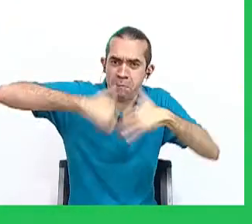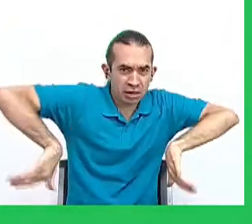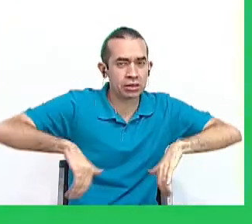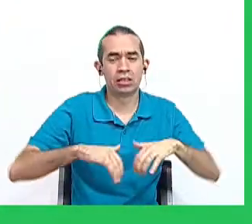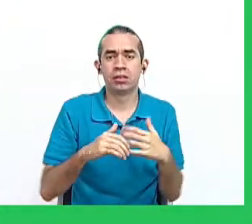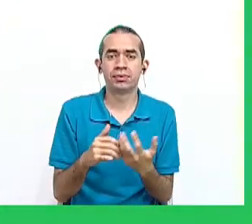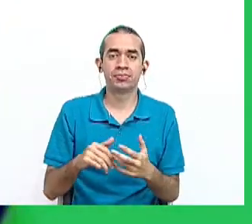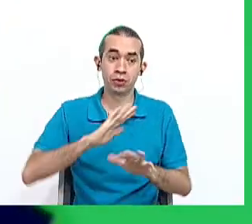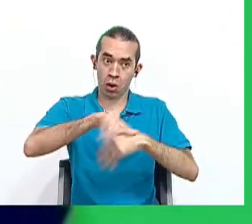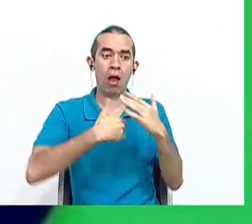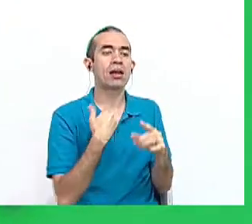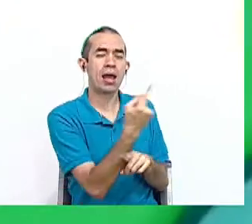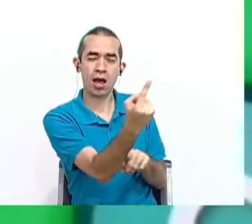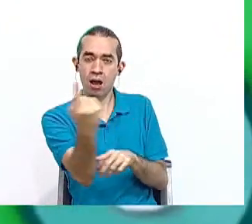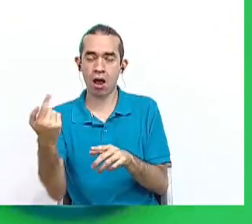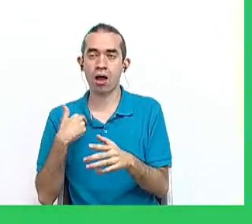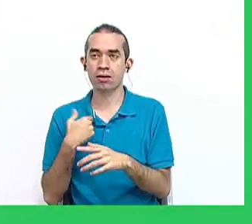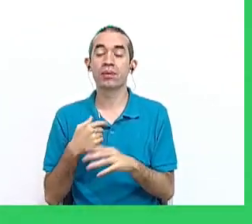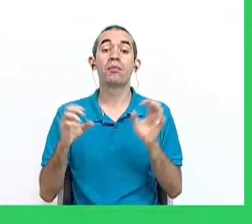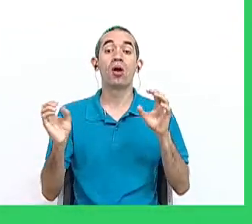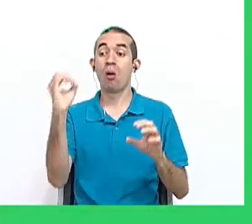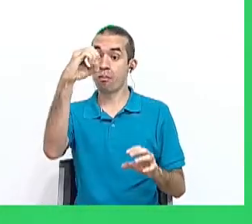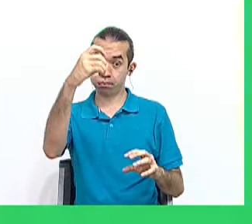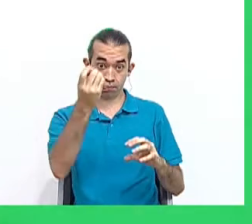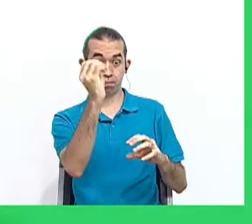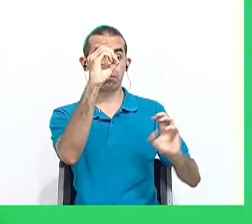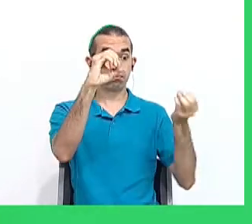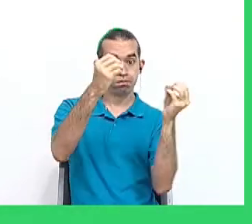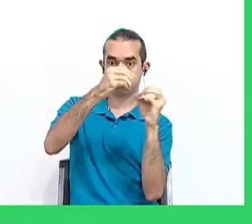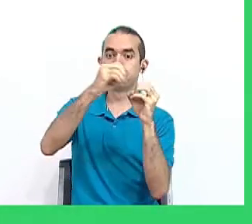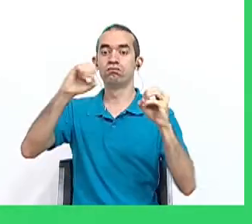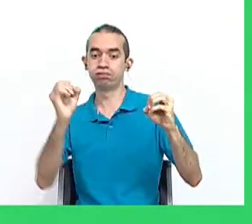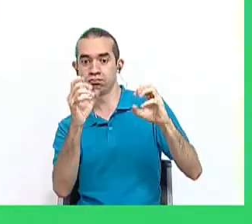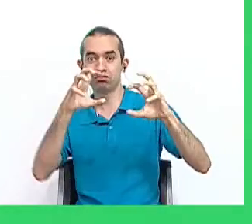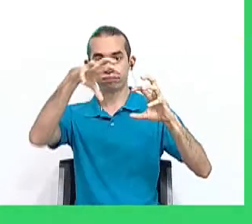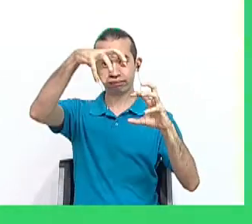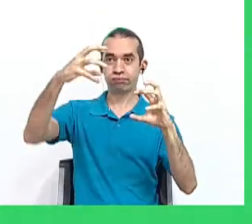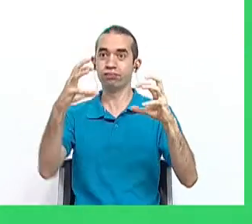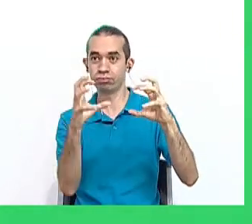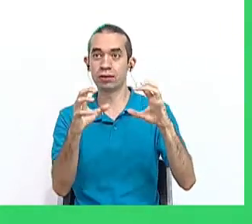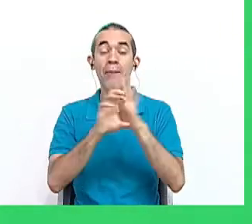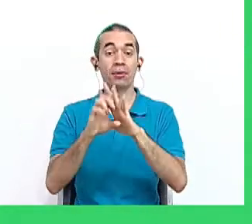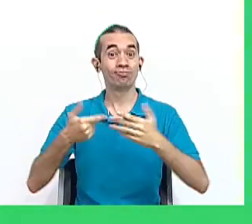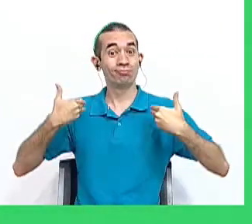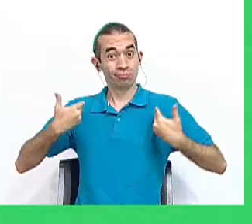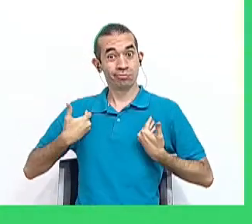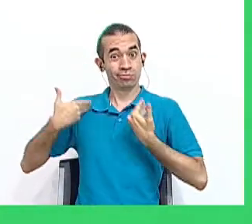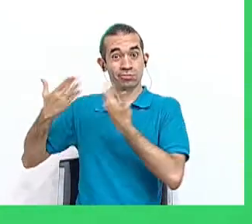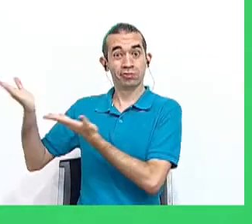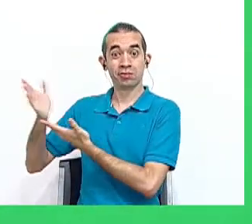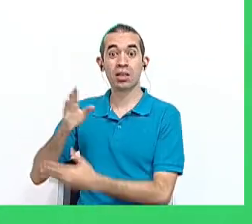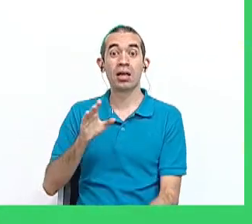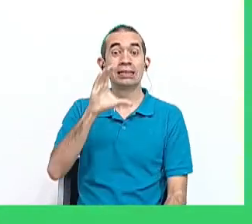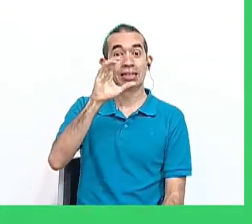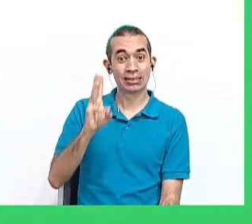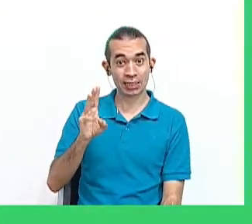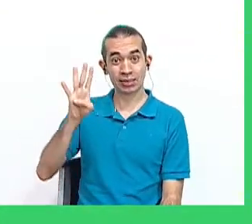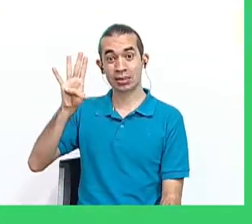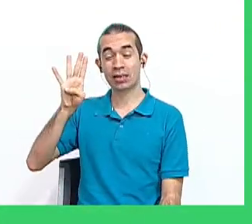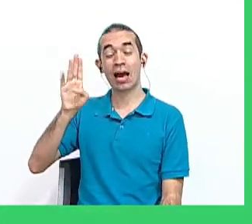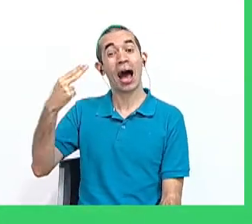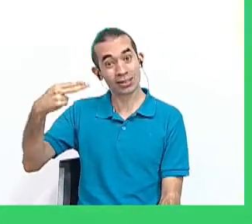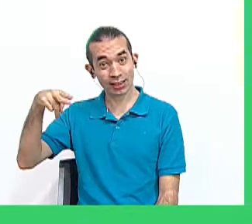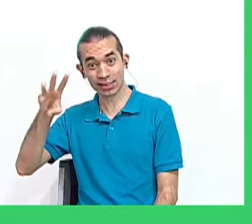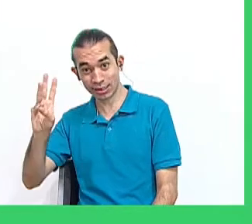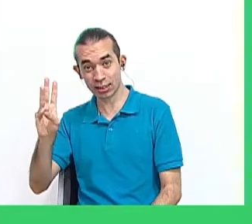rodea. Cuando se enlazan 2 o más átomos, forman moléculas. Como yo, que soy una molécula de benceno formada por 6